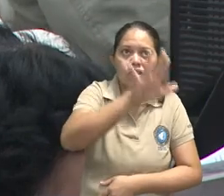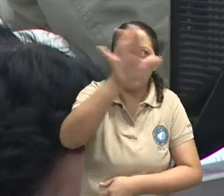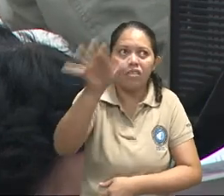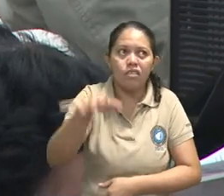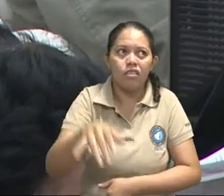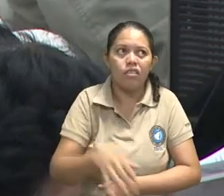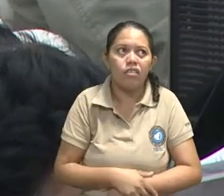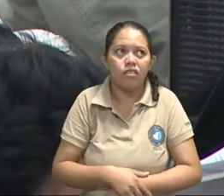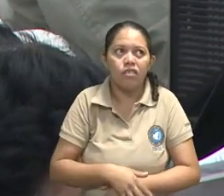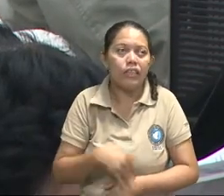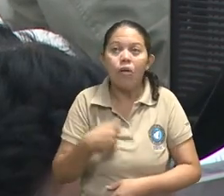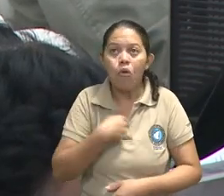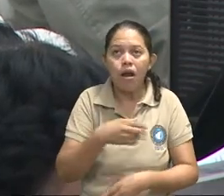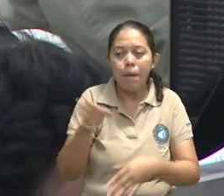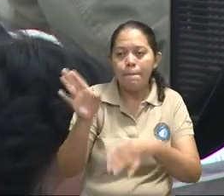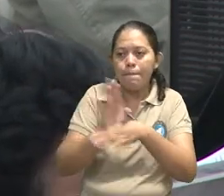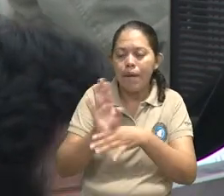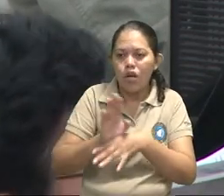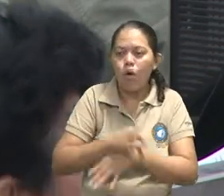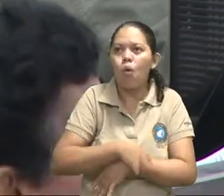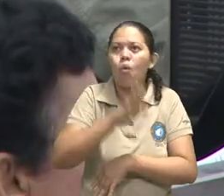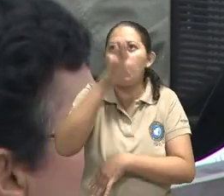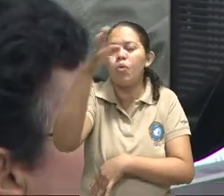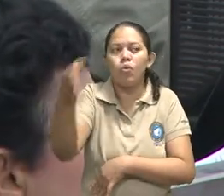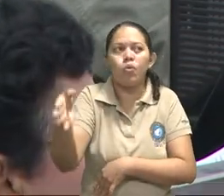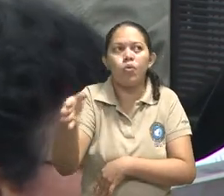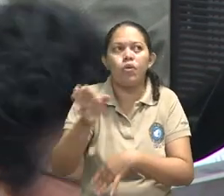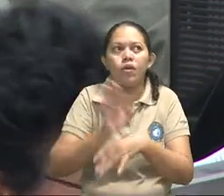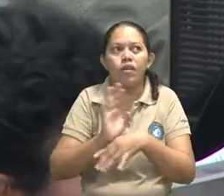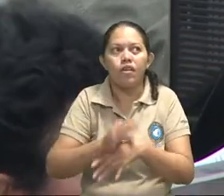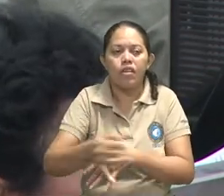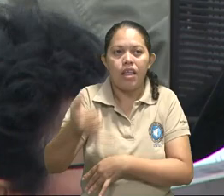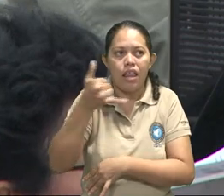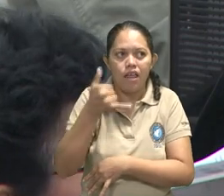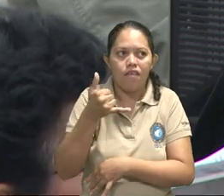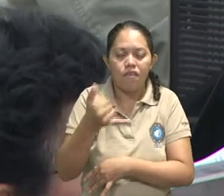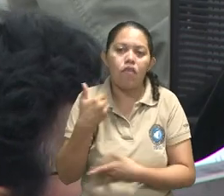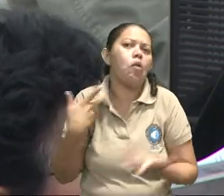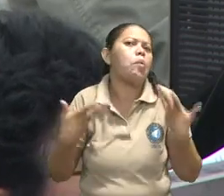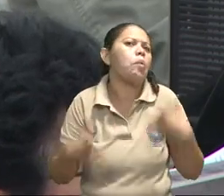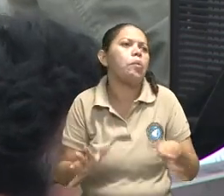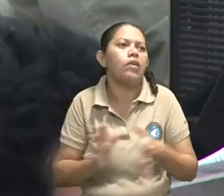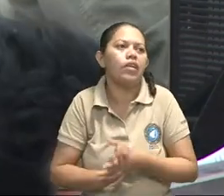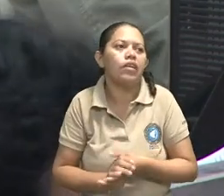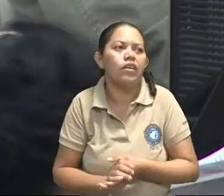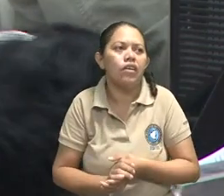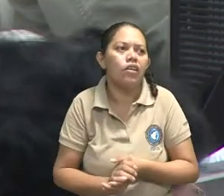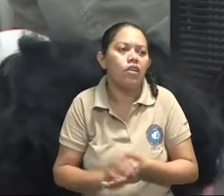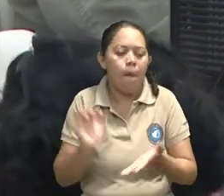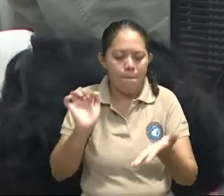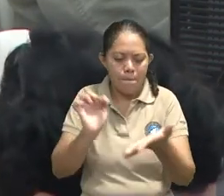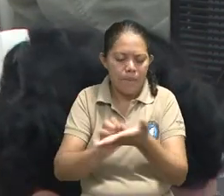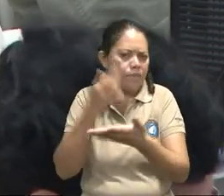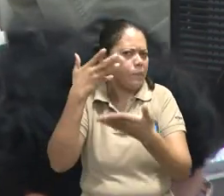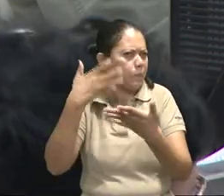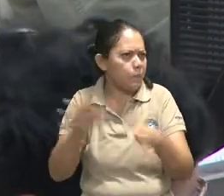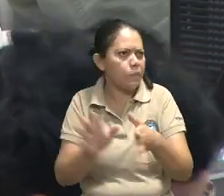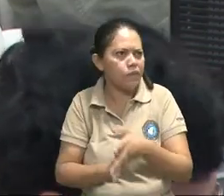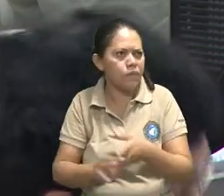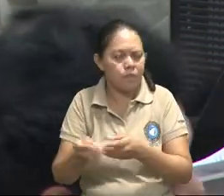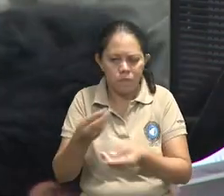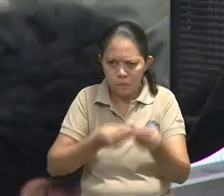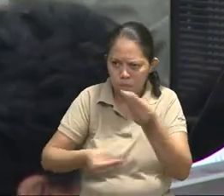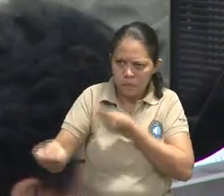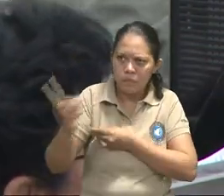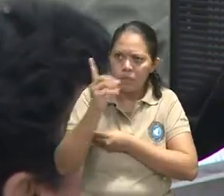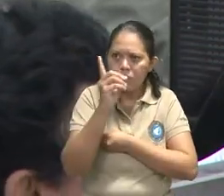ya no tenés necesidad de ir a un banco si tenés un teléfono en la mano y que con un clic podés hacer una transferencia